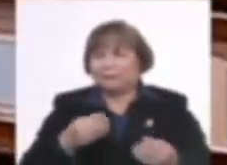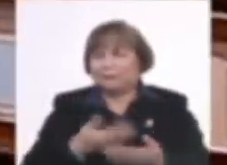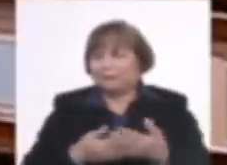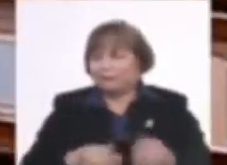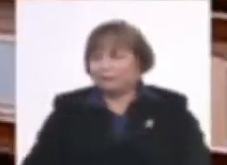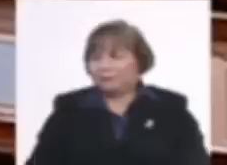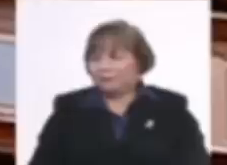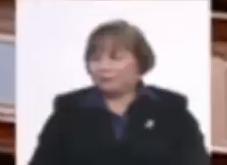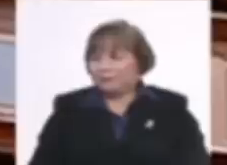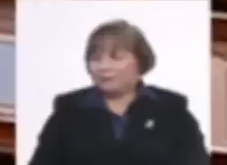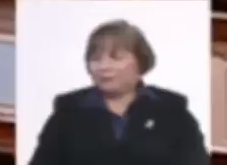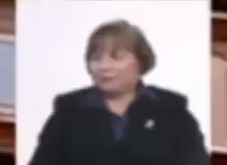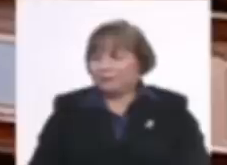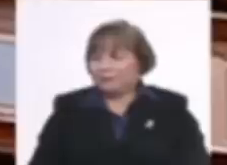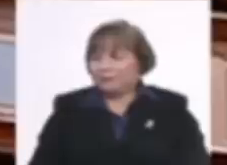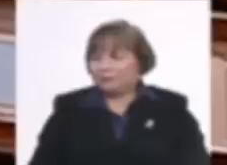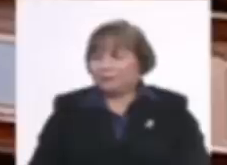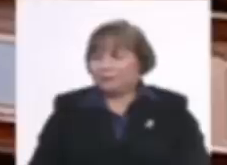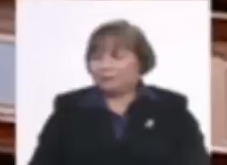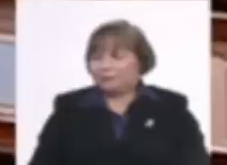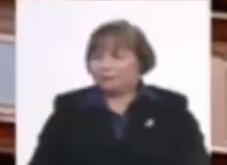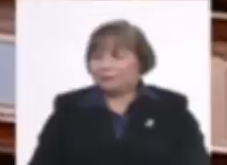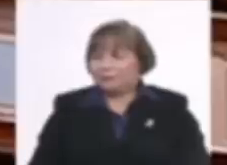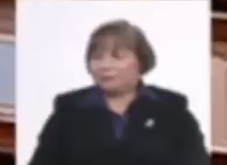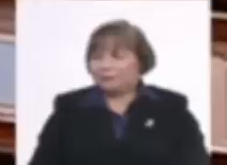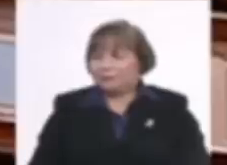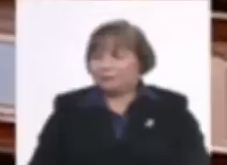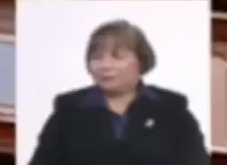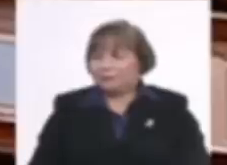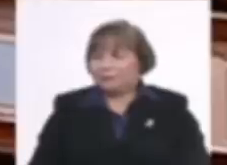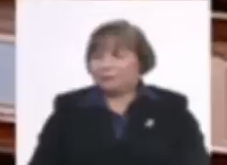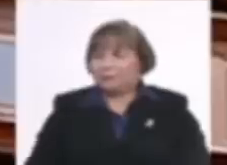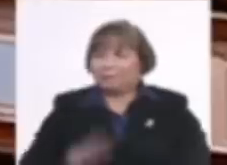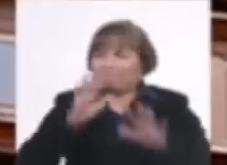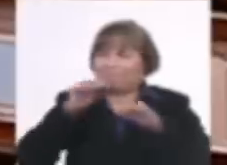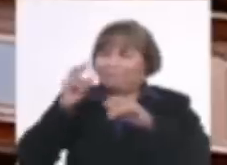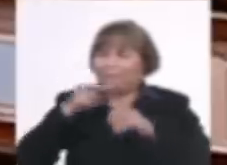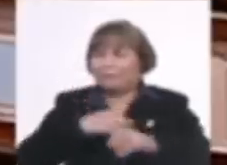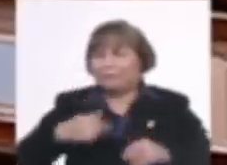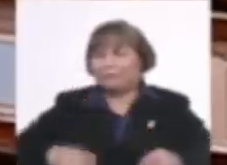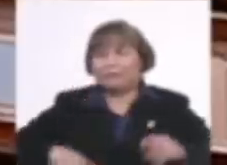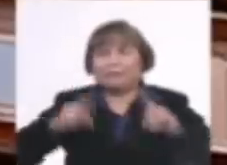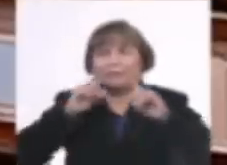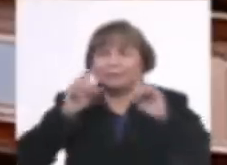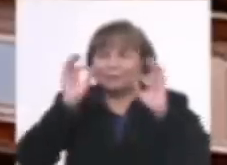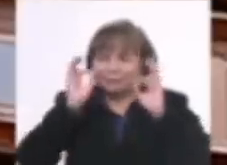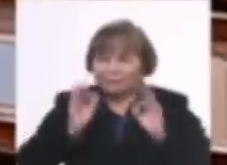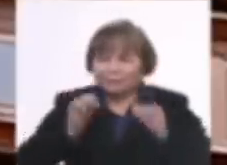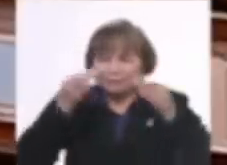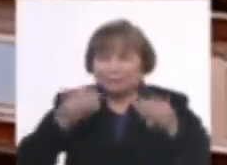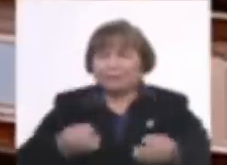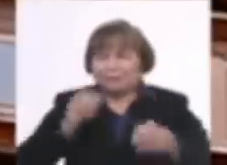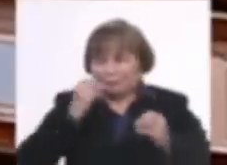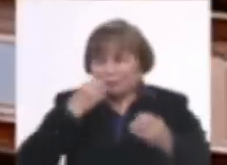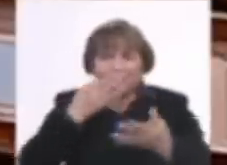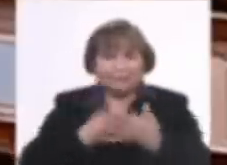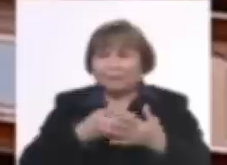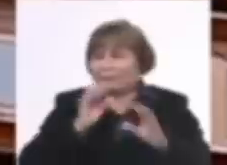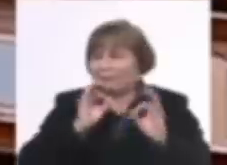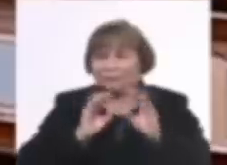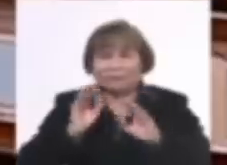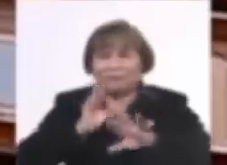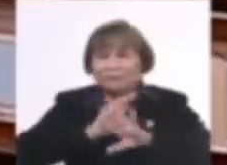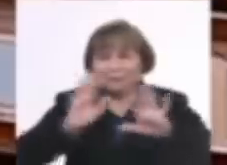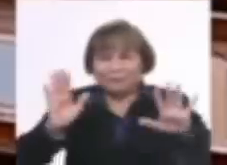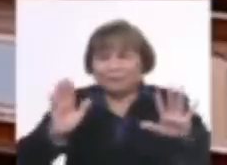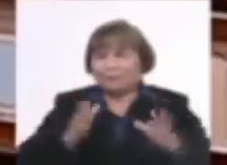intermedio. Prende su micrófono, congresista Moyano. Por su intermedio, señor presidente. Estoy haciendo una pregunta concreta. Correcto. No estoy